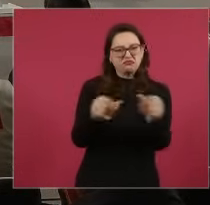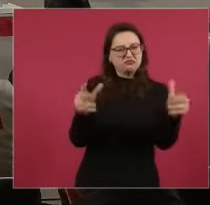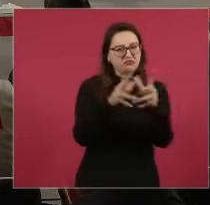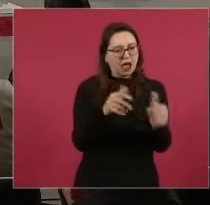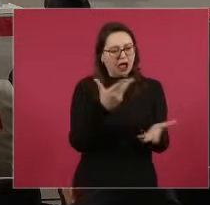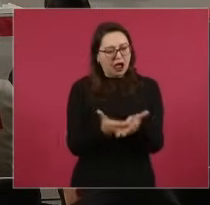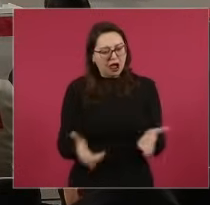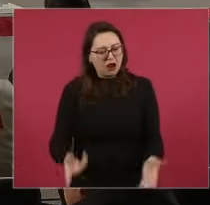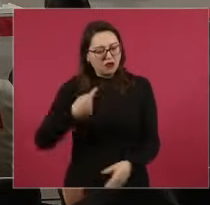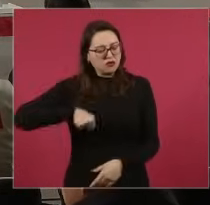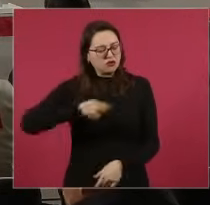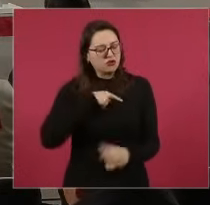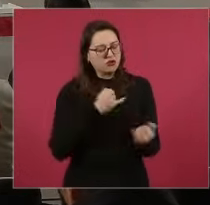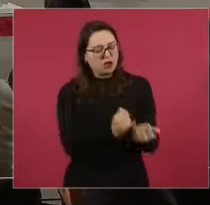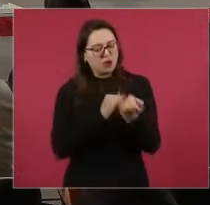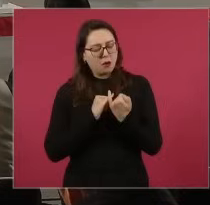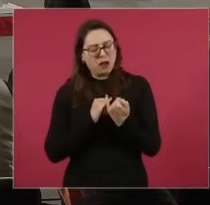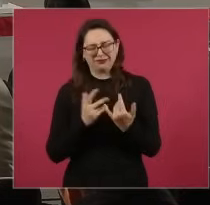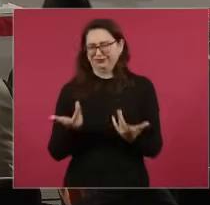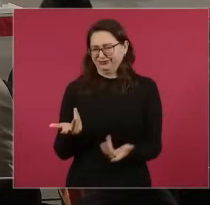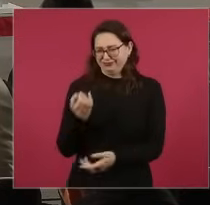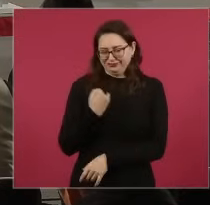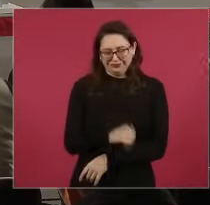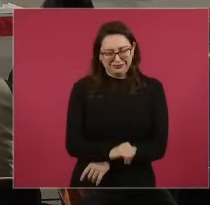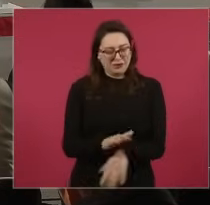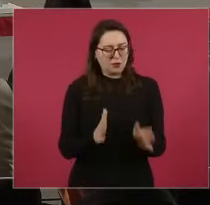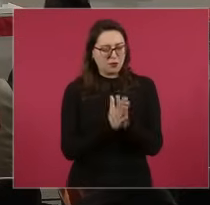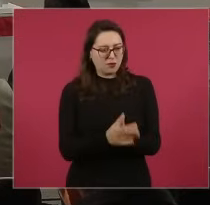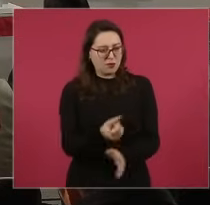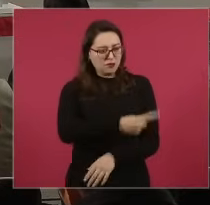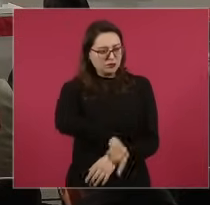a los cuales ellos apoyaron,